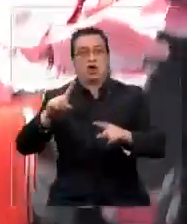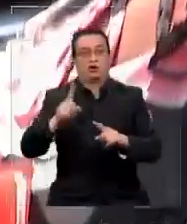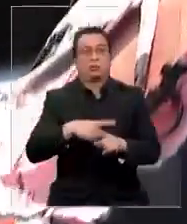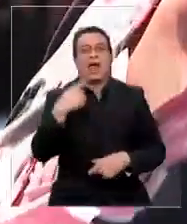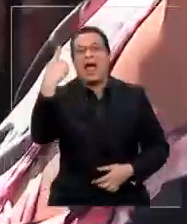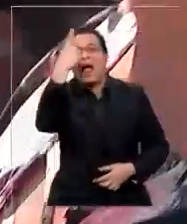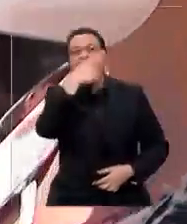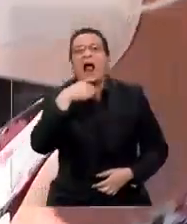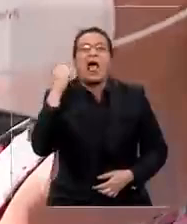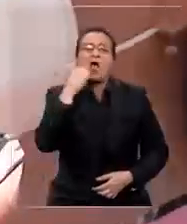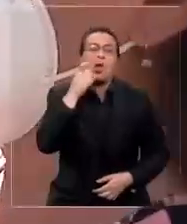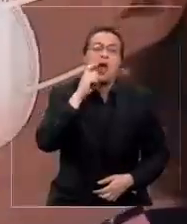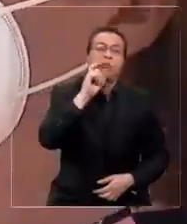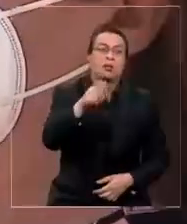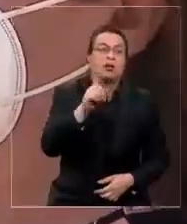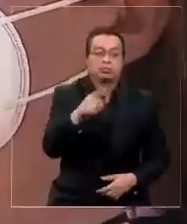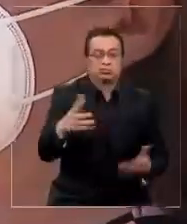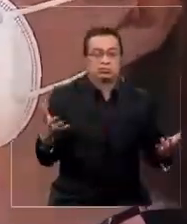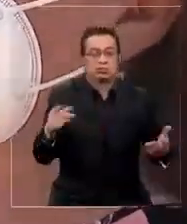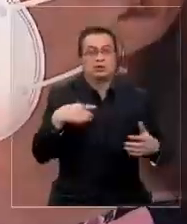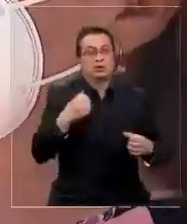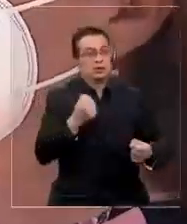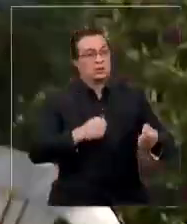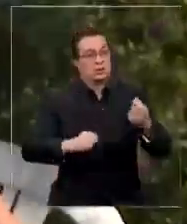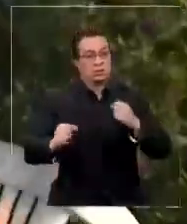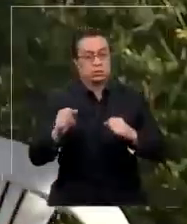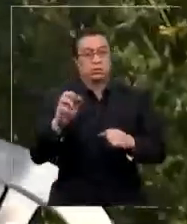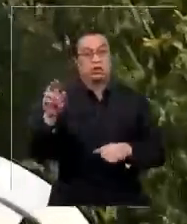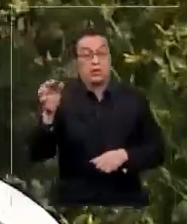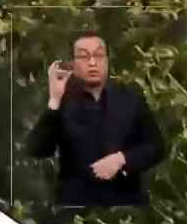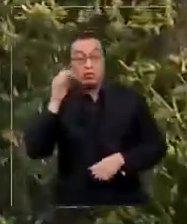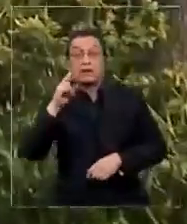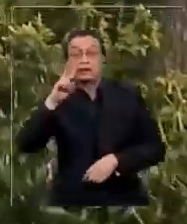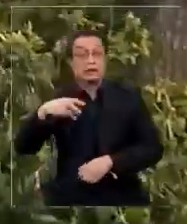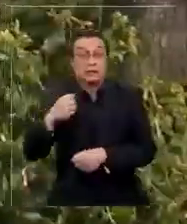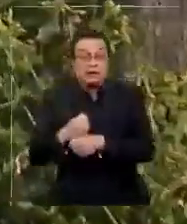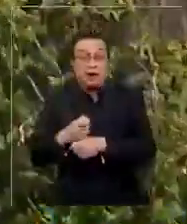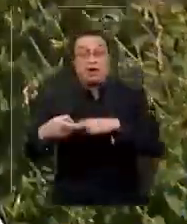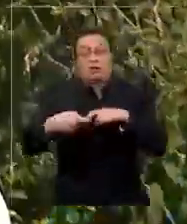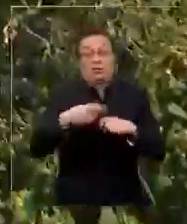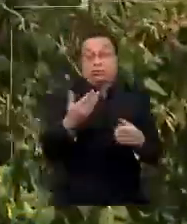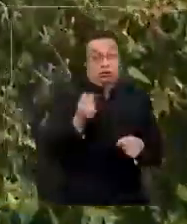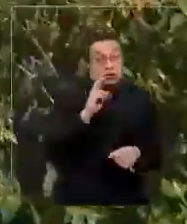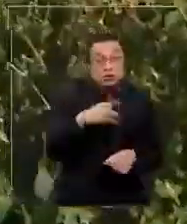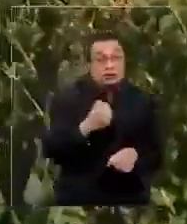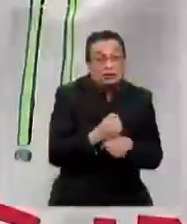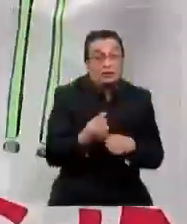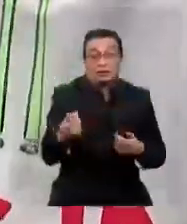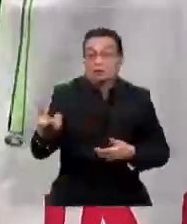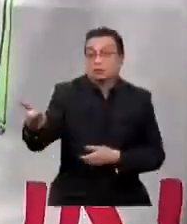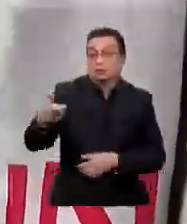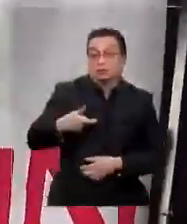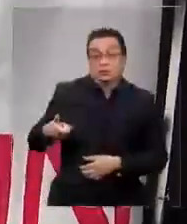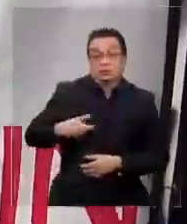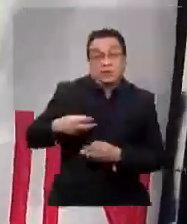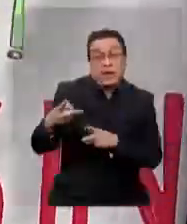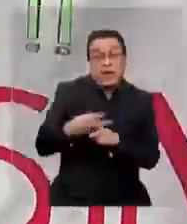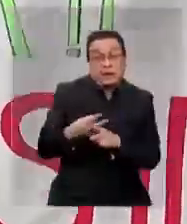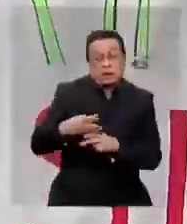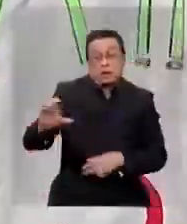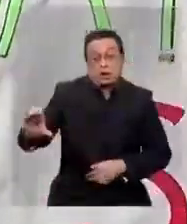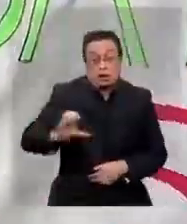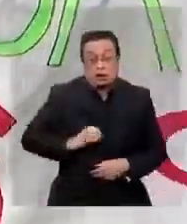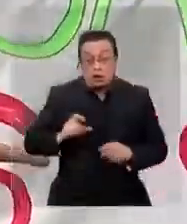llegó esto por desesperación rosa y su marido están sin trabajo por la pandemia y los dineros que debían recibir por el arriendo de esta propiedad